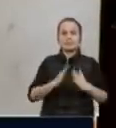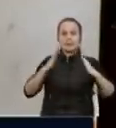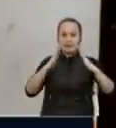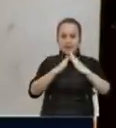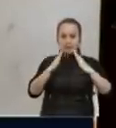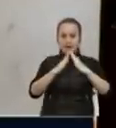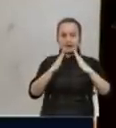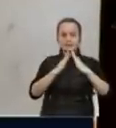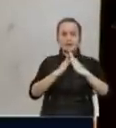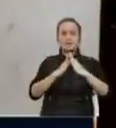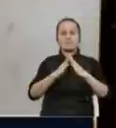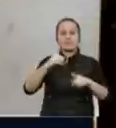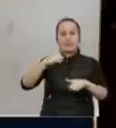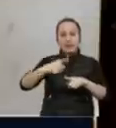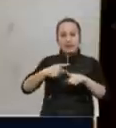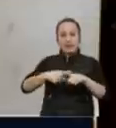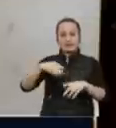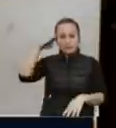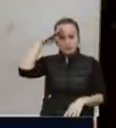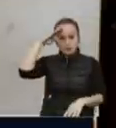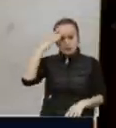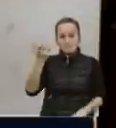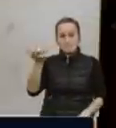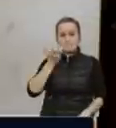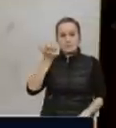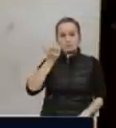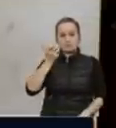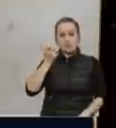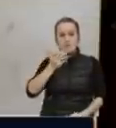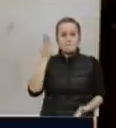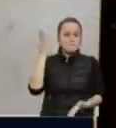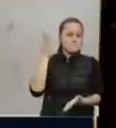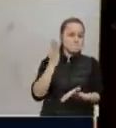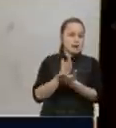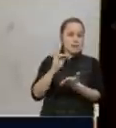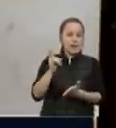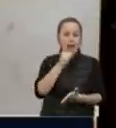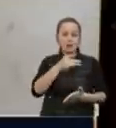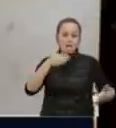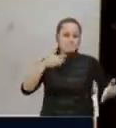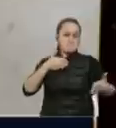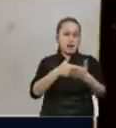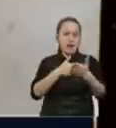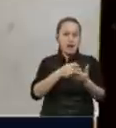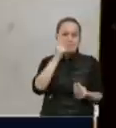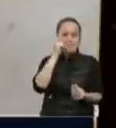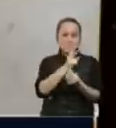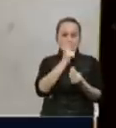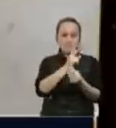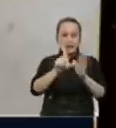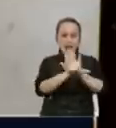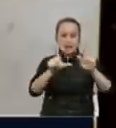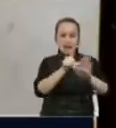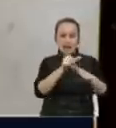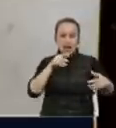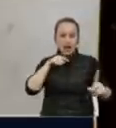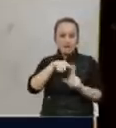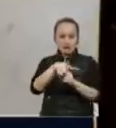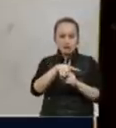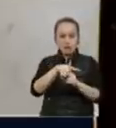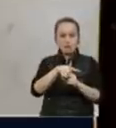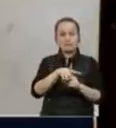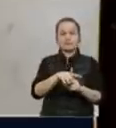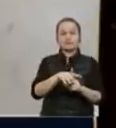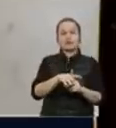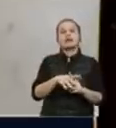Vivienda para veteranos que tengan pensión de invalidez obtenida por acción directa de ataques de grupos ilegales que se encuentren registrados